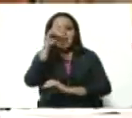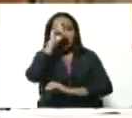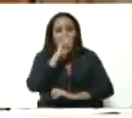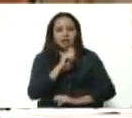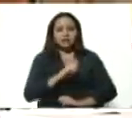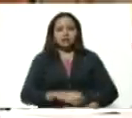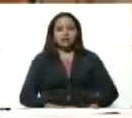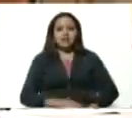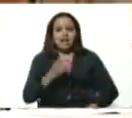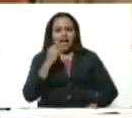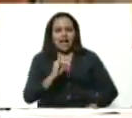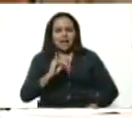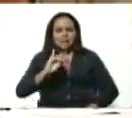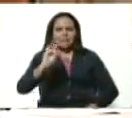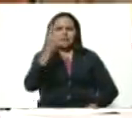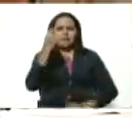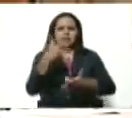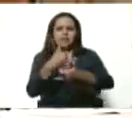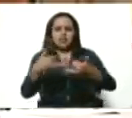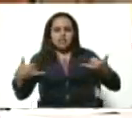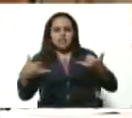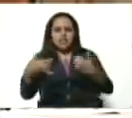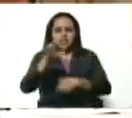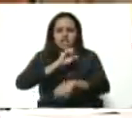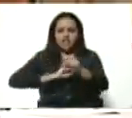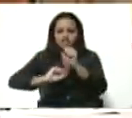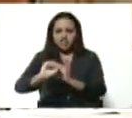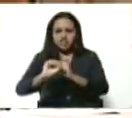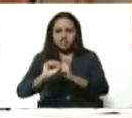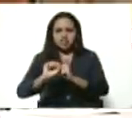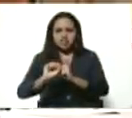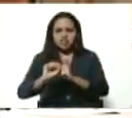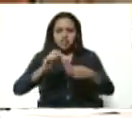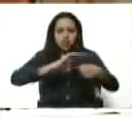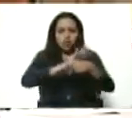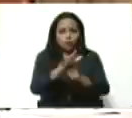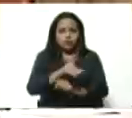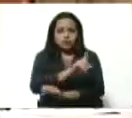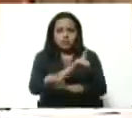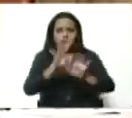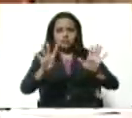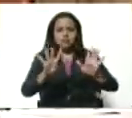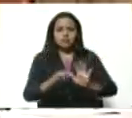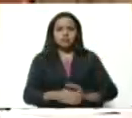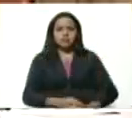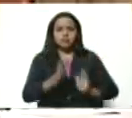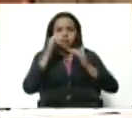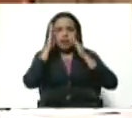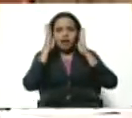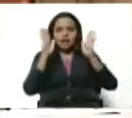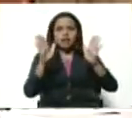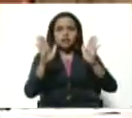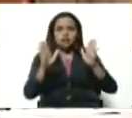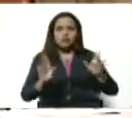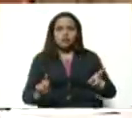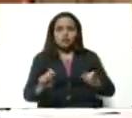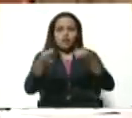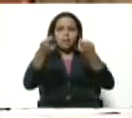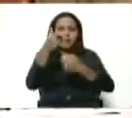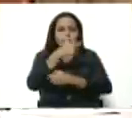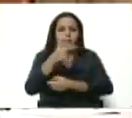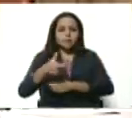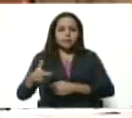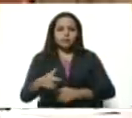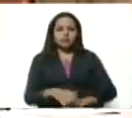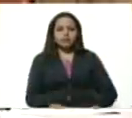estaba en la primera fila de combate contra el cob y 19 atendiendo curando pacientes